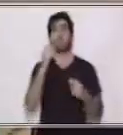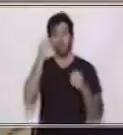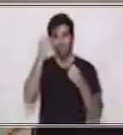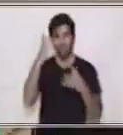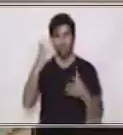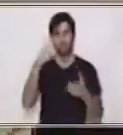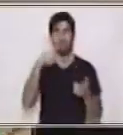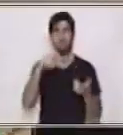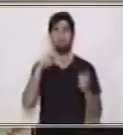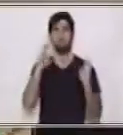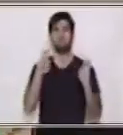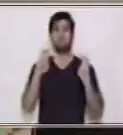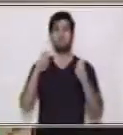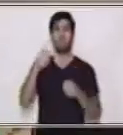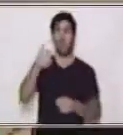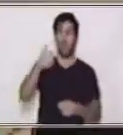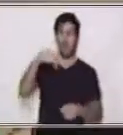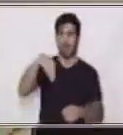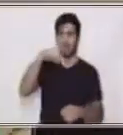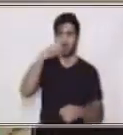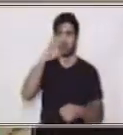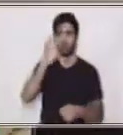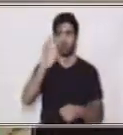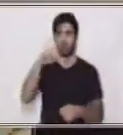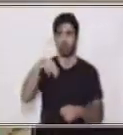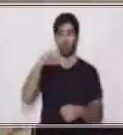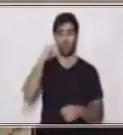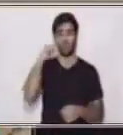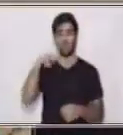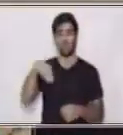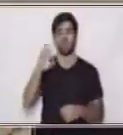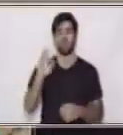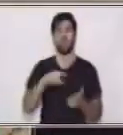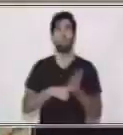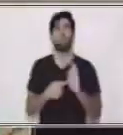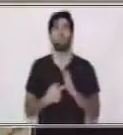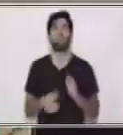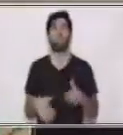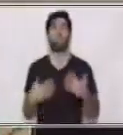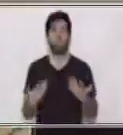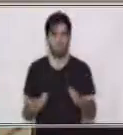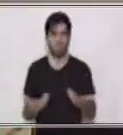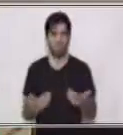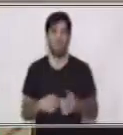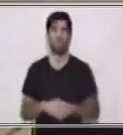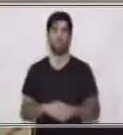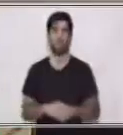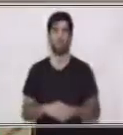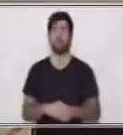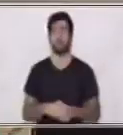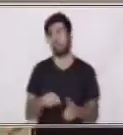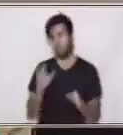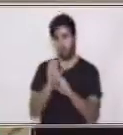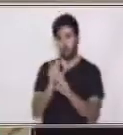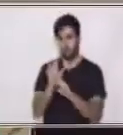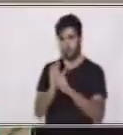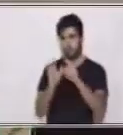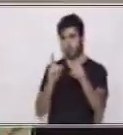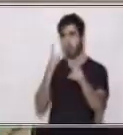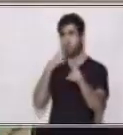información acerca de los antónimos. Acá, ¿qué es lo que ves?